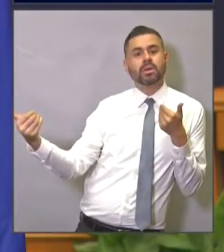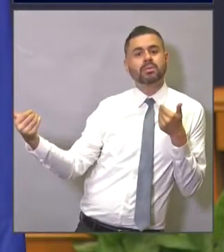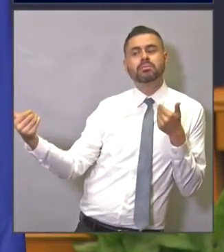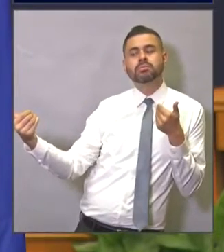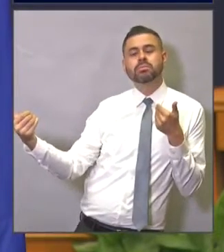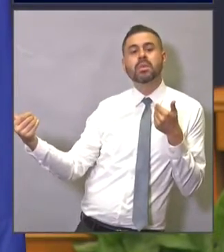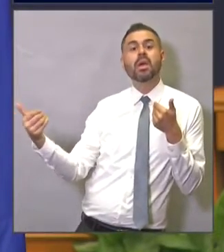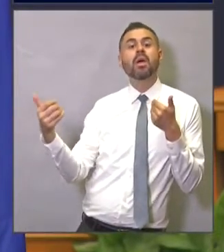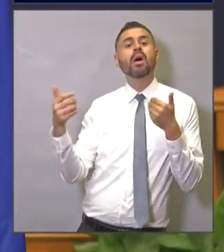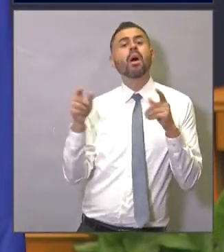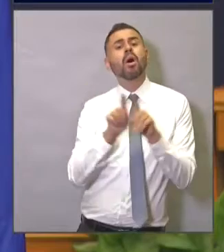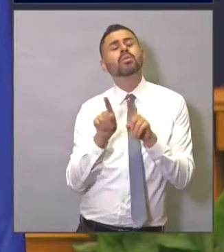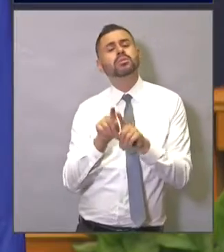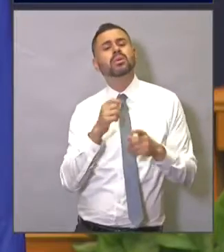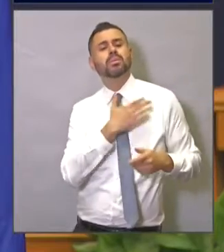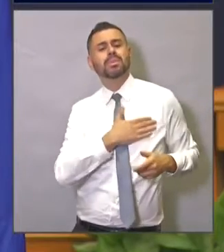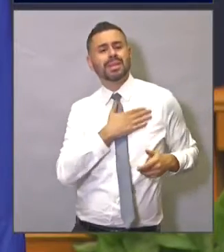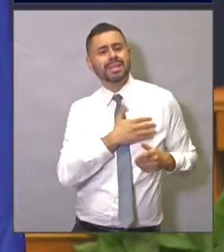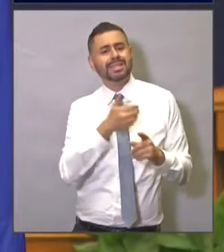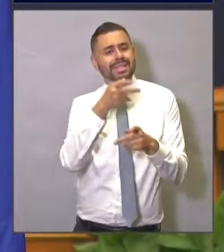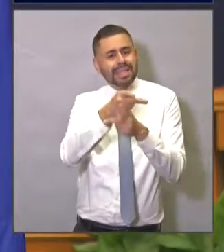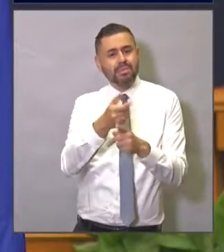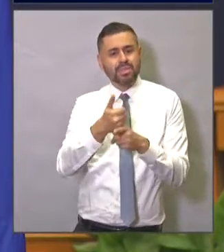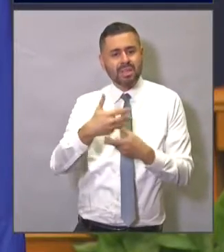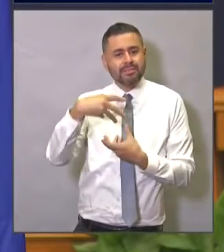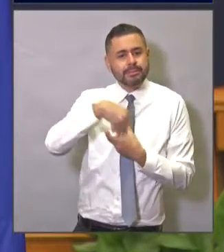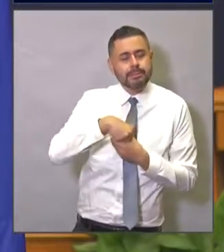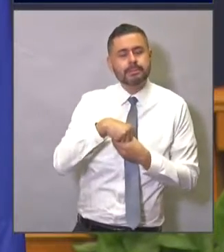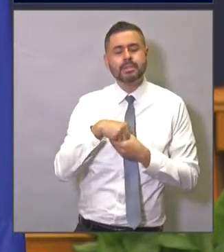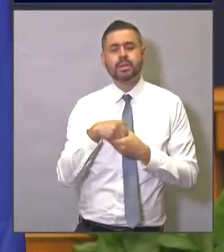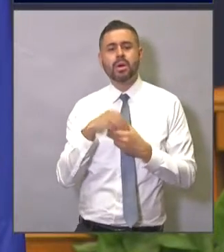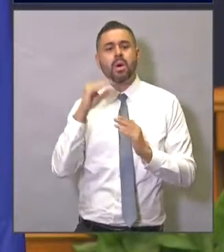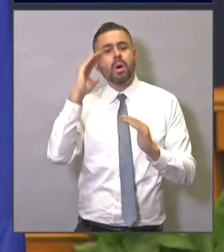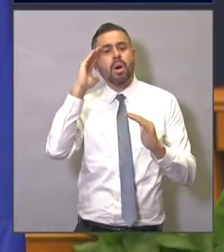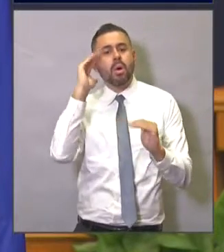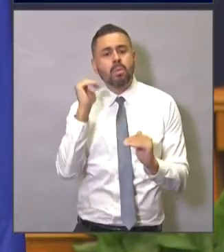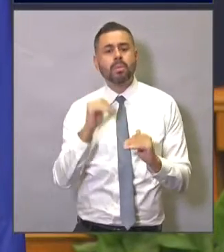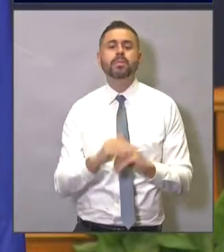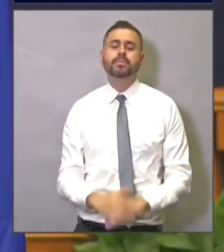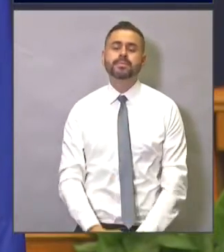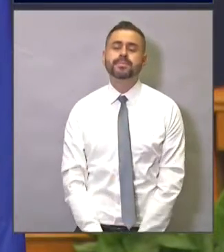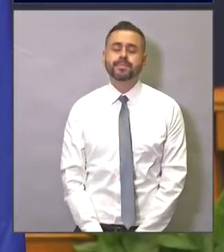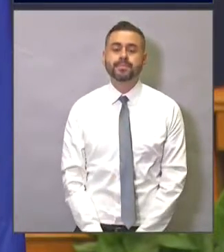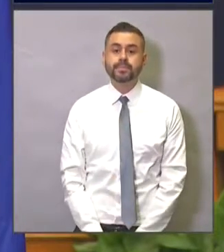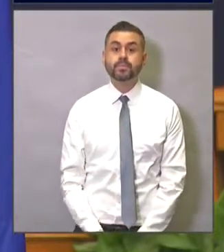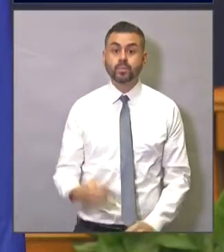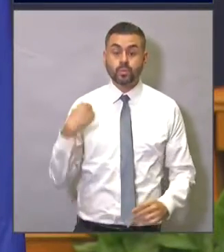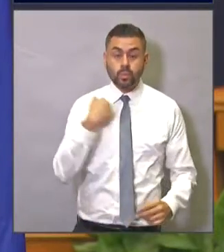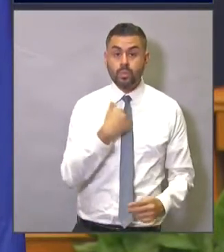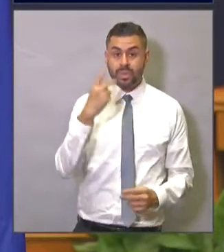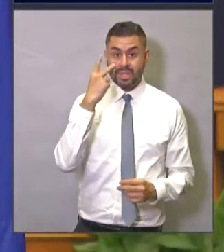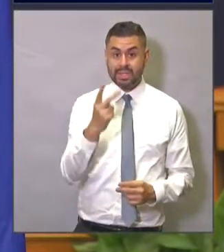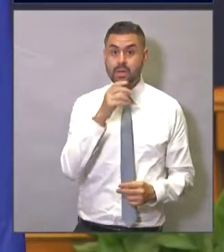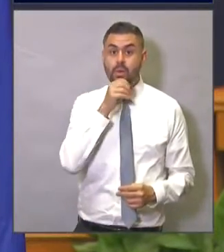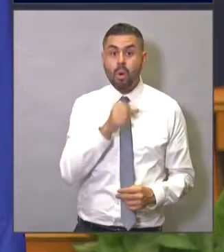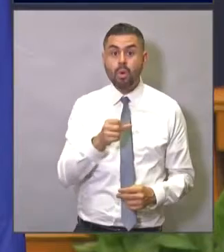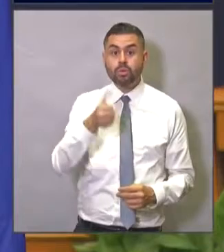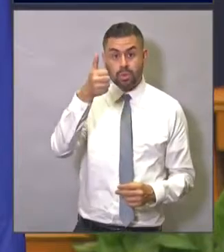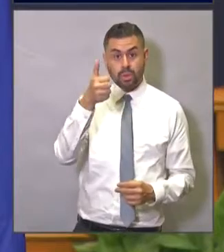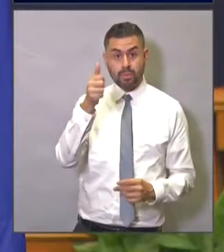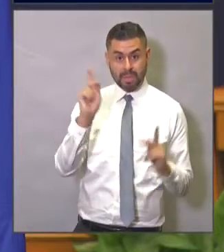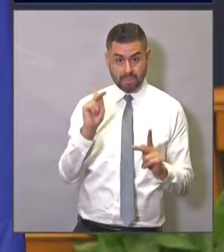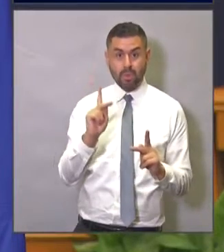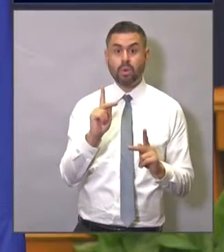mantenga esperanza. Desde el comienzo de la pandemia hemos visto unas personas de la tercera edad tienen